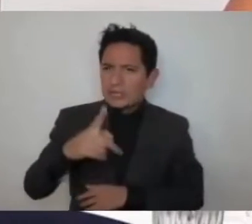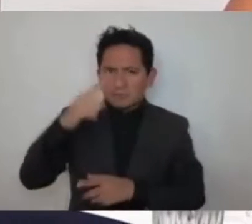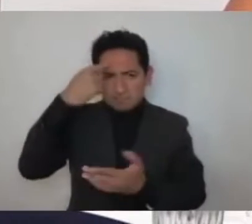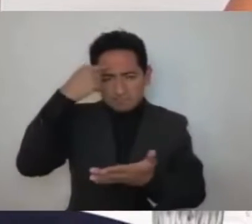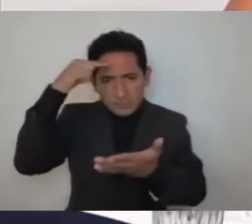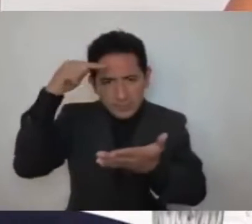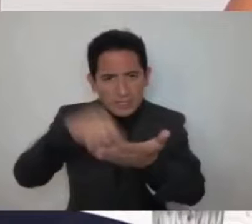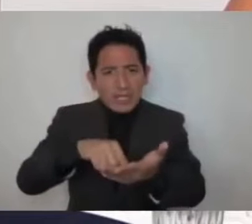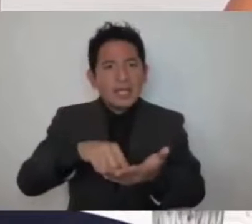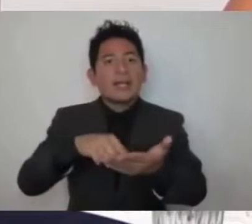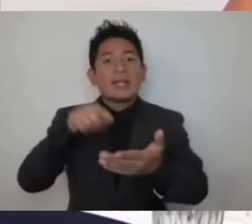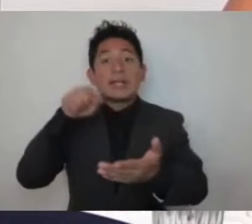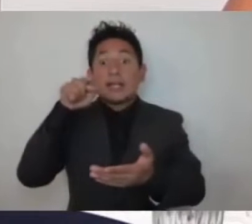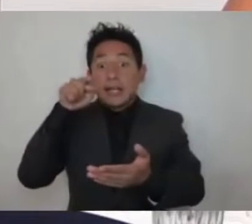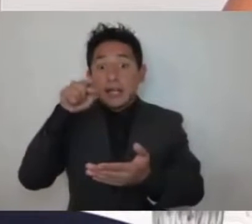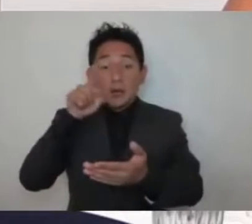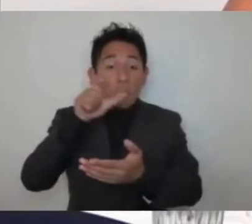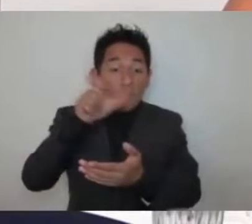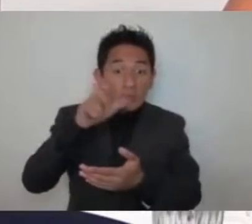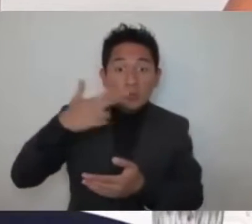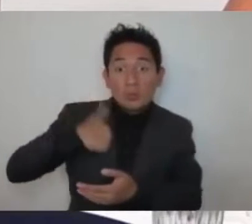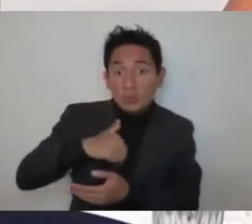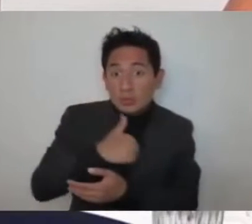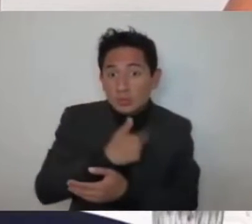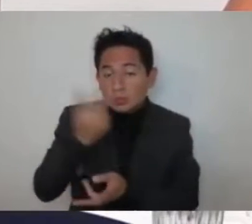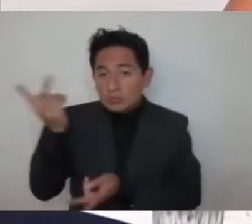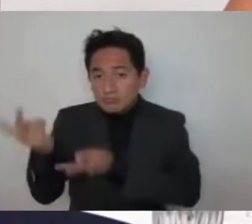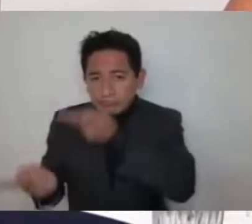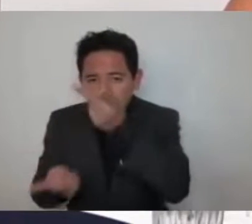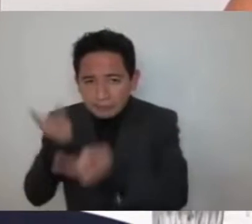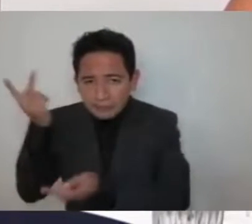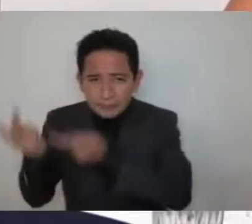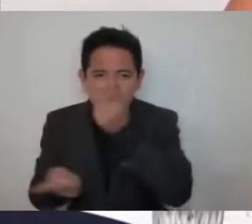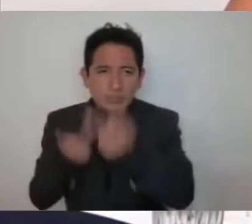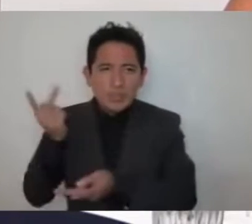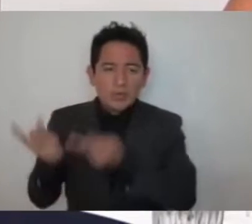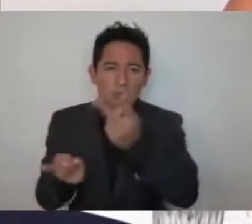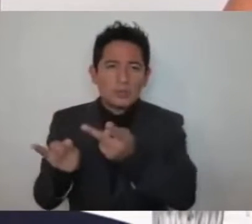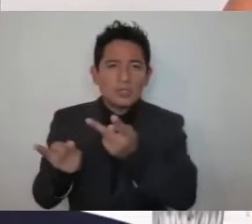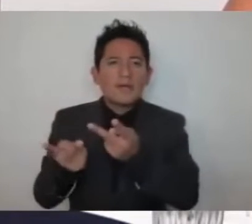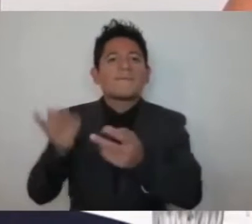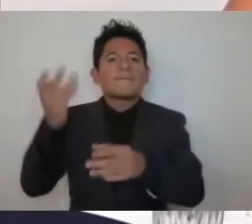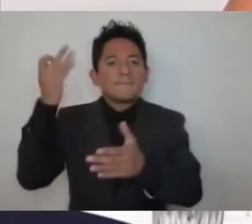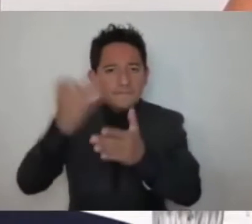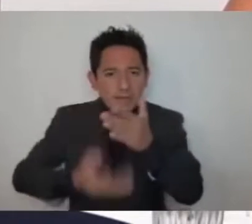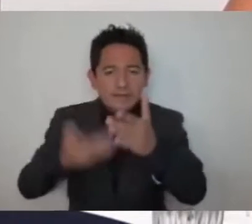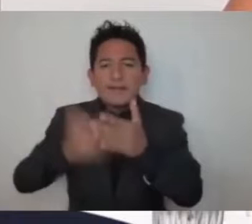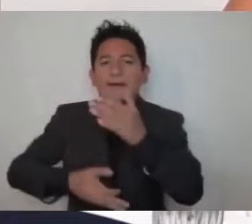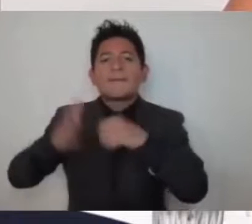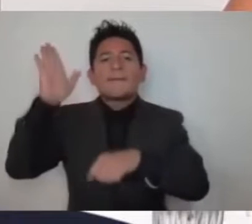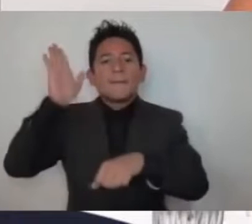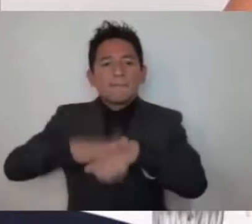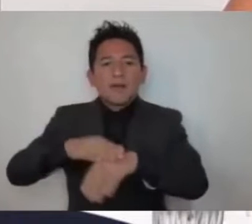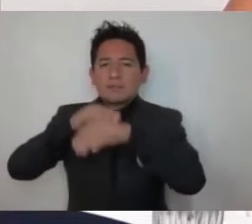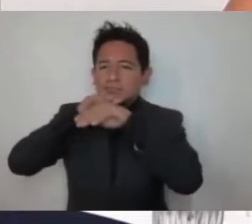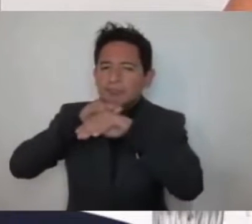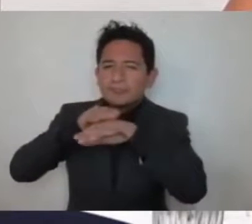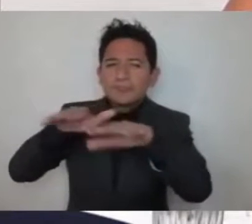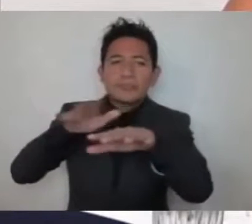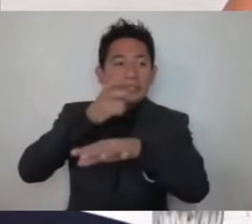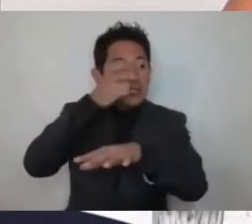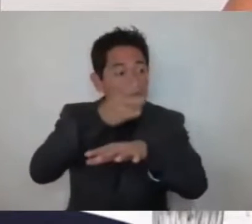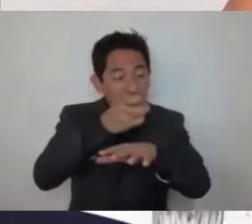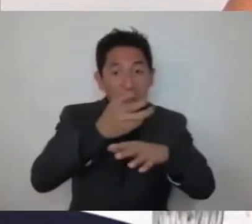consultivo que hacía falta darle más difusión a toda esa doctrina procesal penal que había